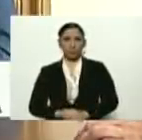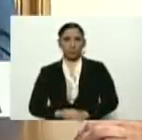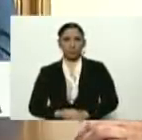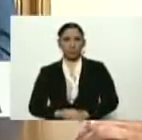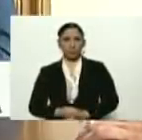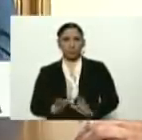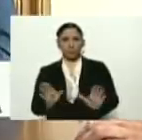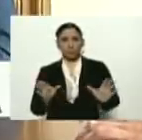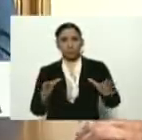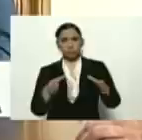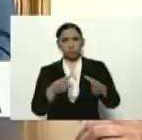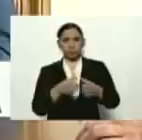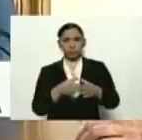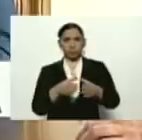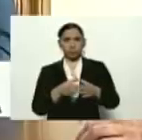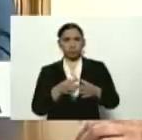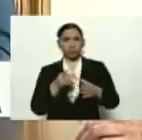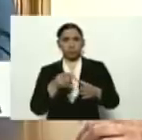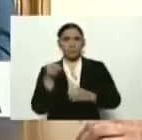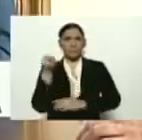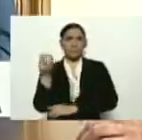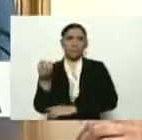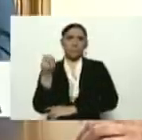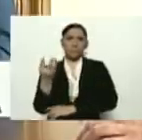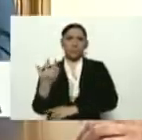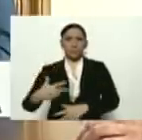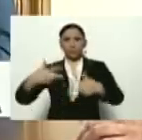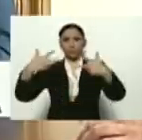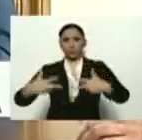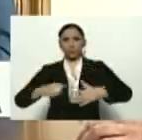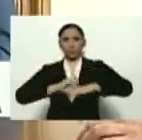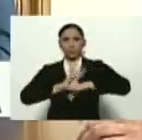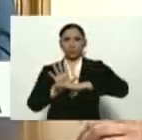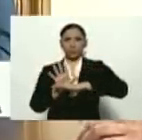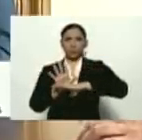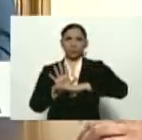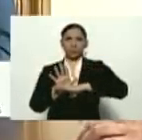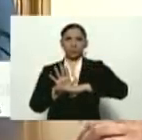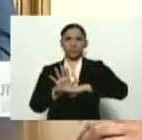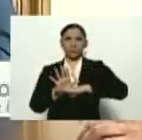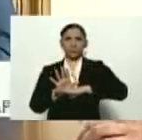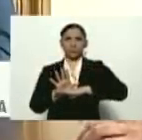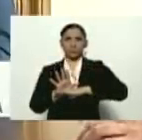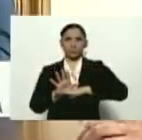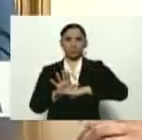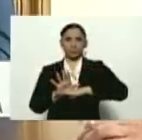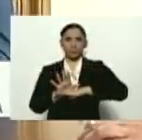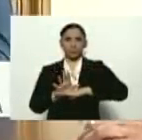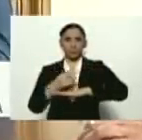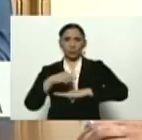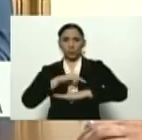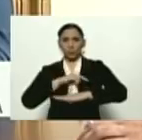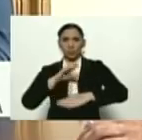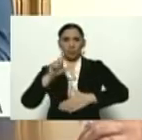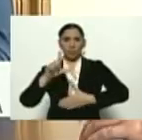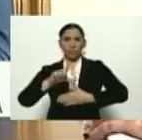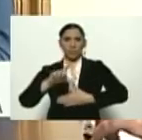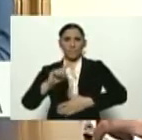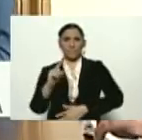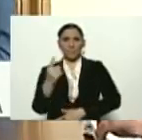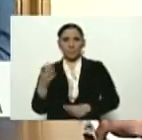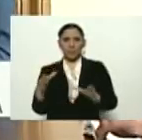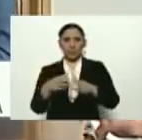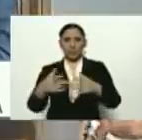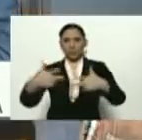reunido esta plenaria de la Alianza Bolivariana para los Pueblos de Nuestroamérica, primera reunión